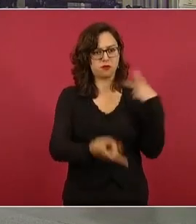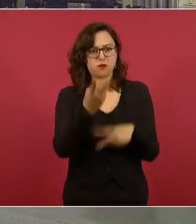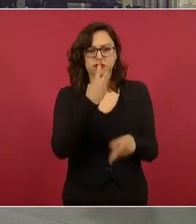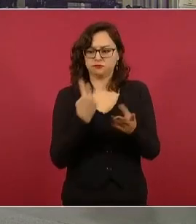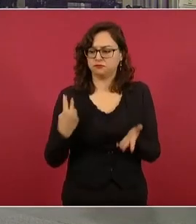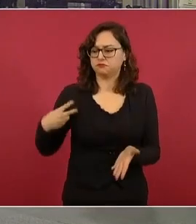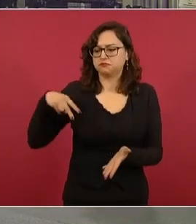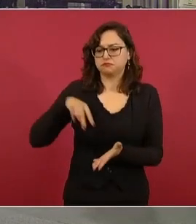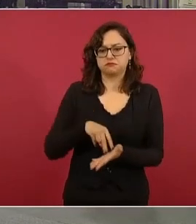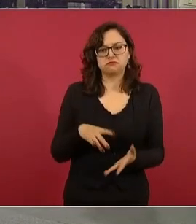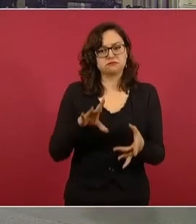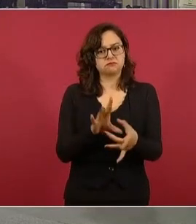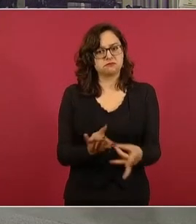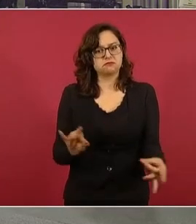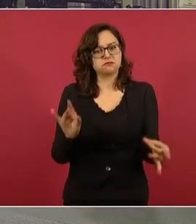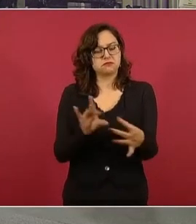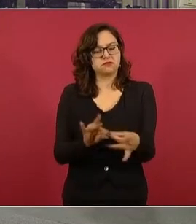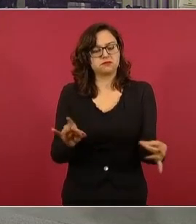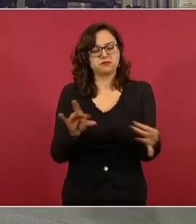Tenemos